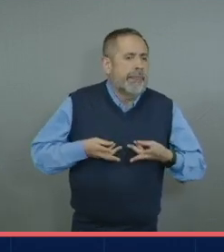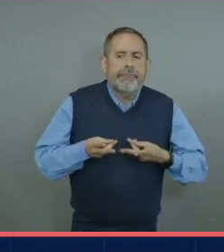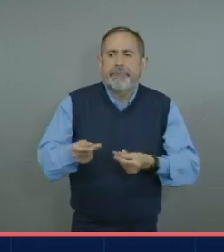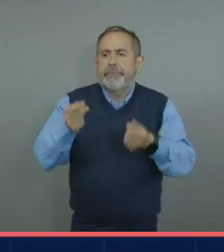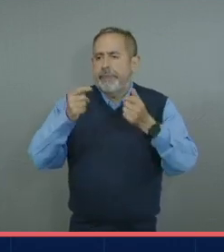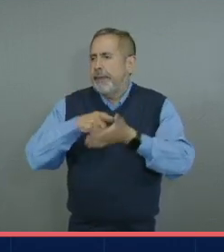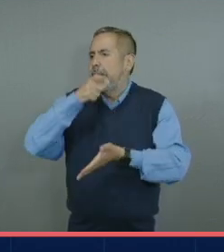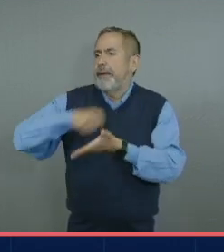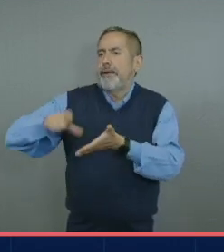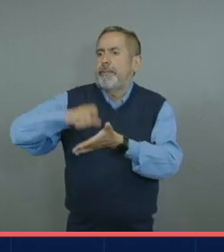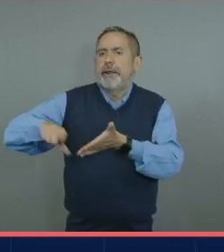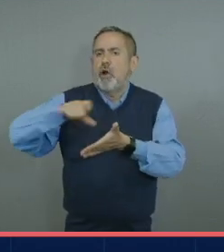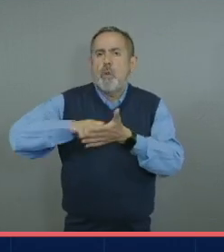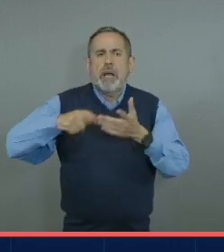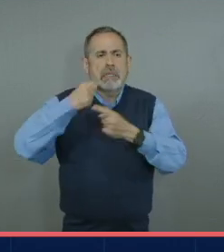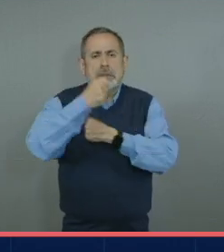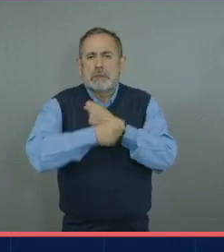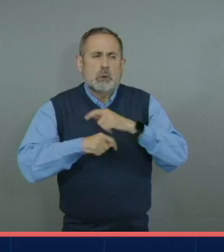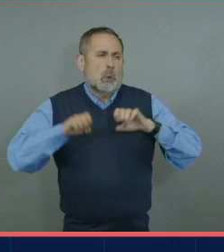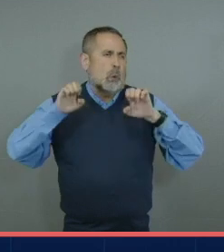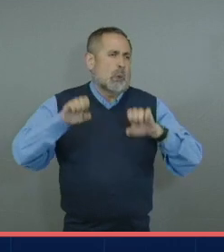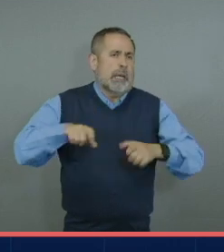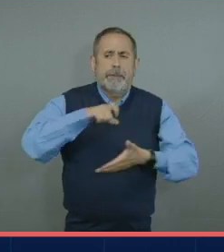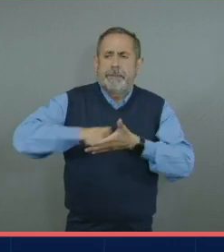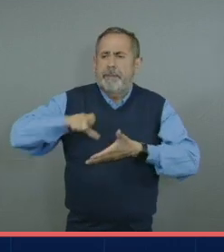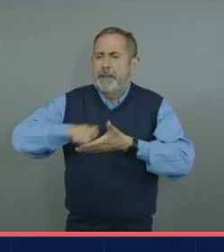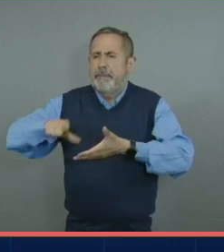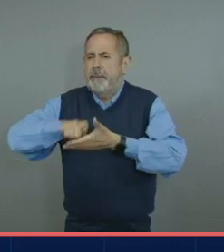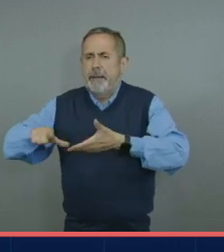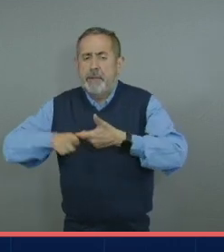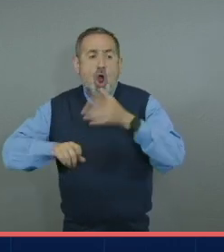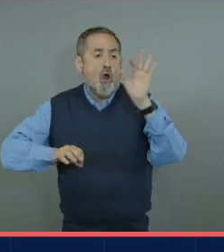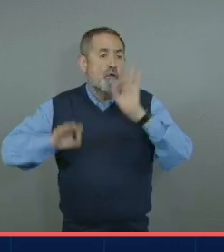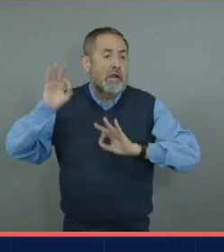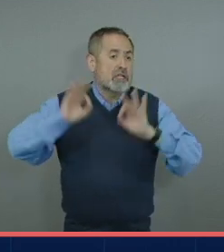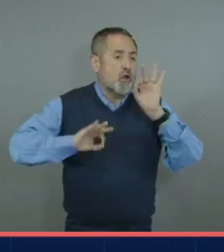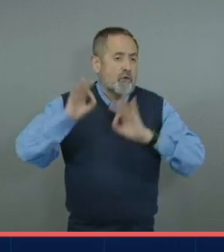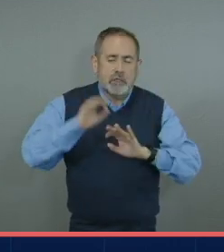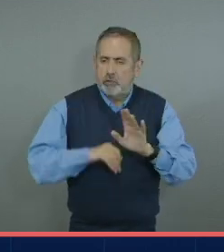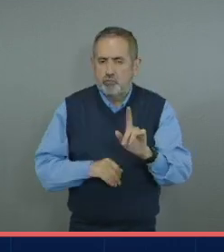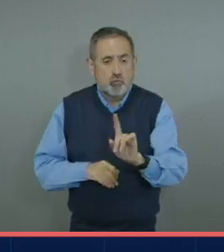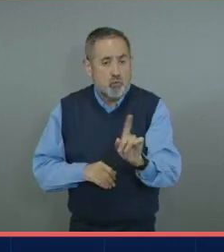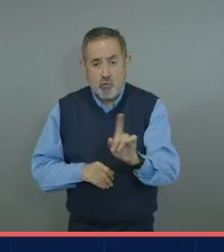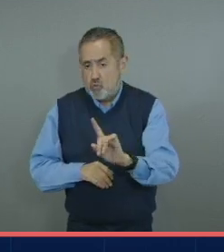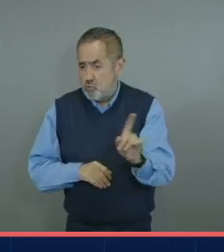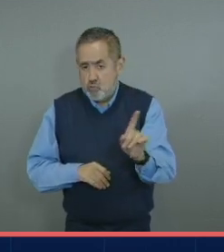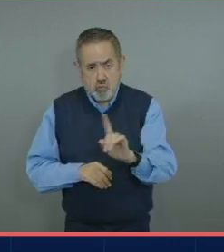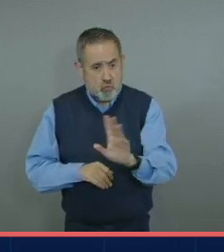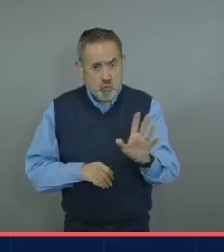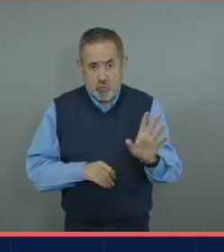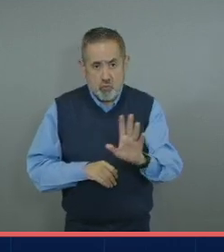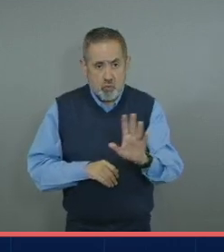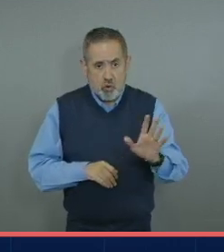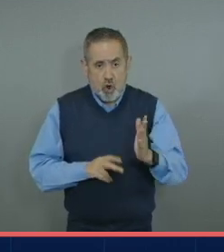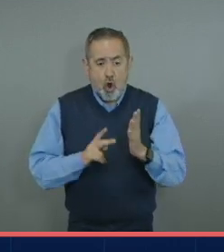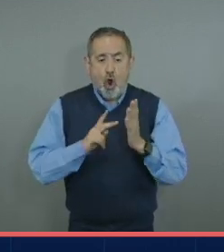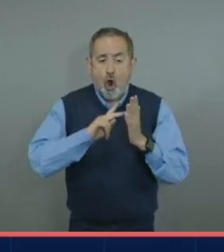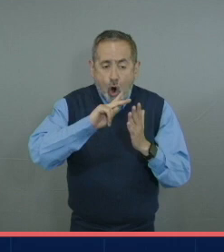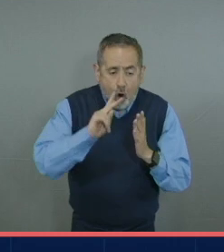tiendas departamentales en donde hay muchas, muchas ofertas, ¿no? Vuelve a